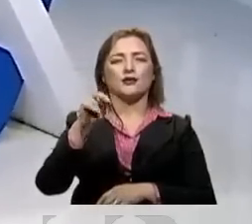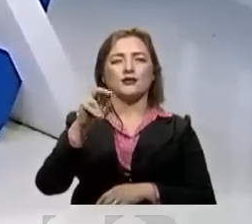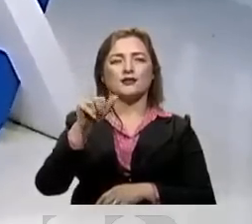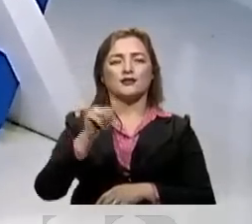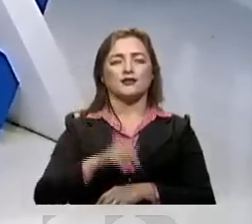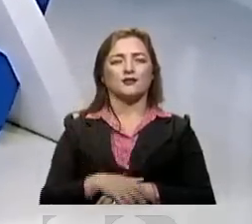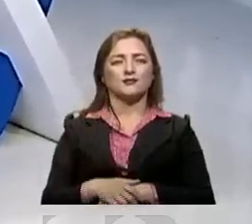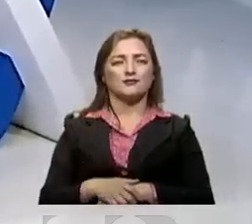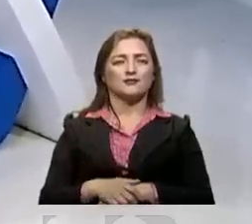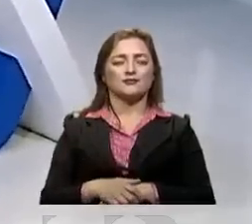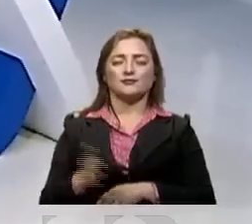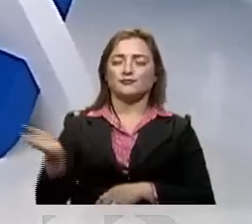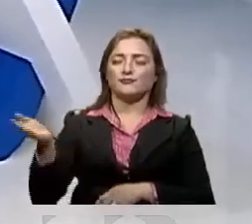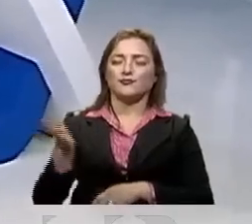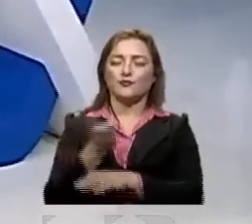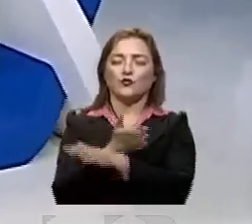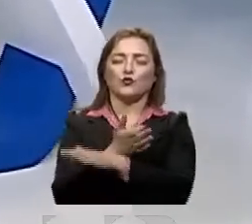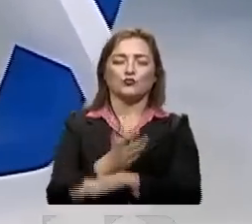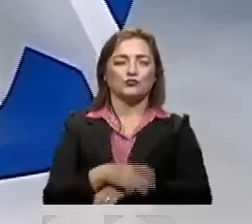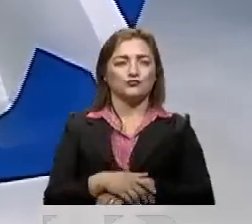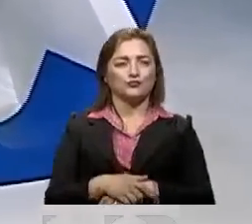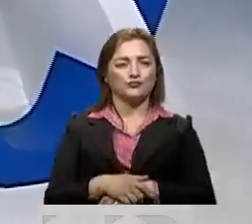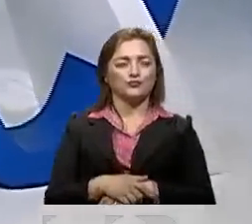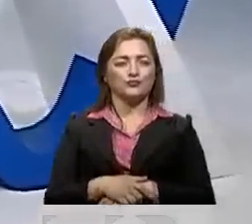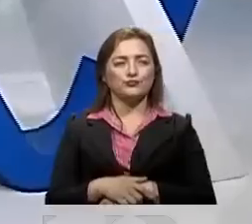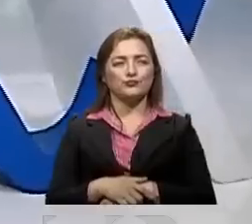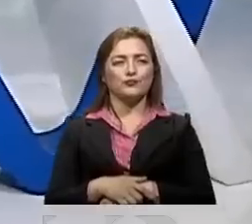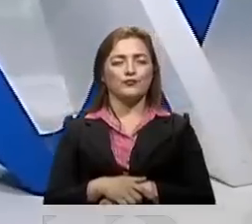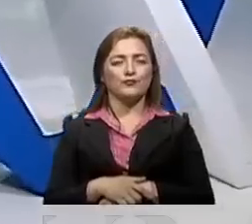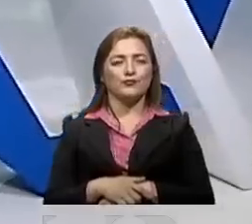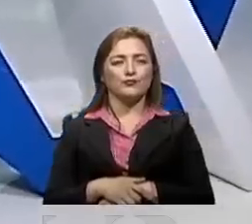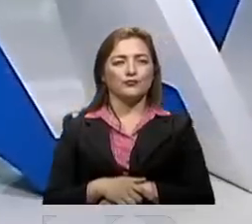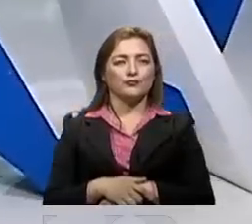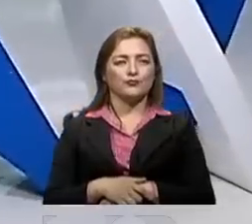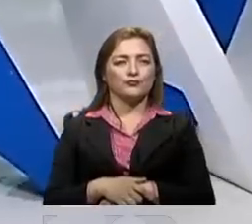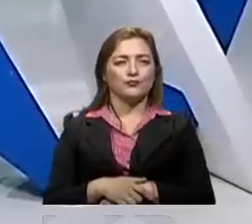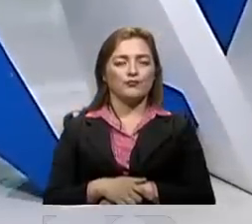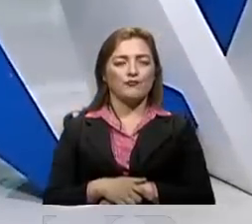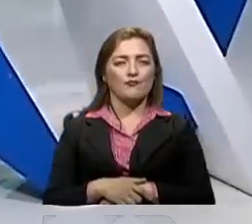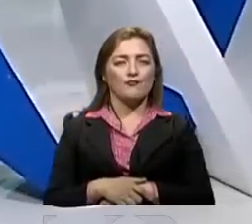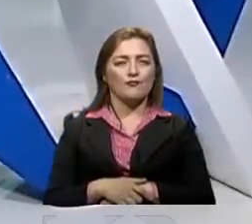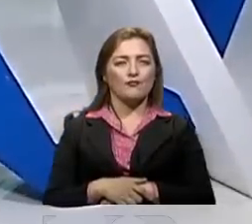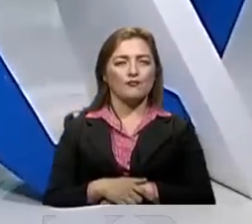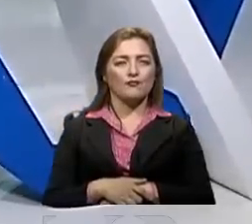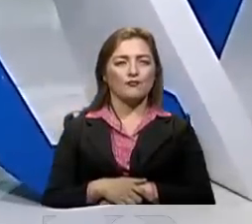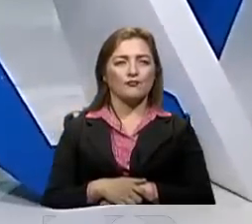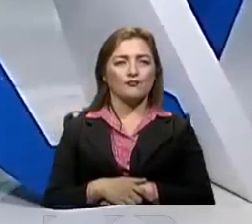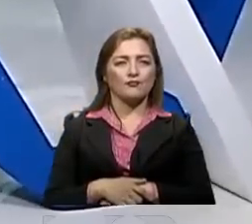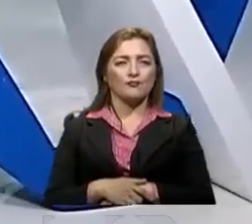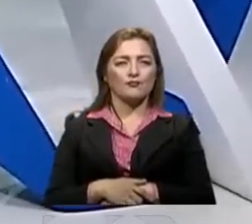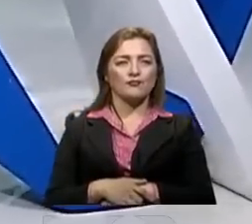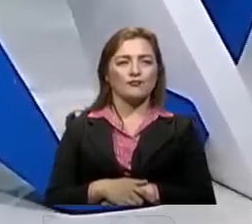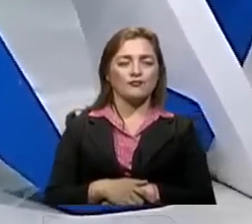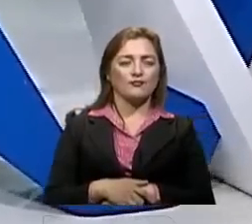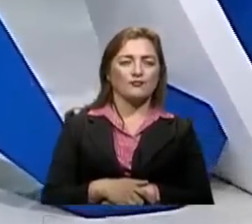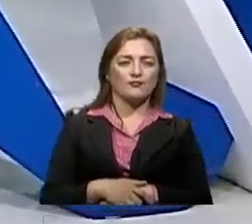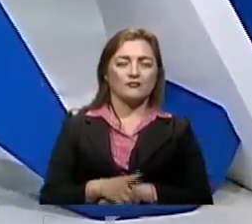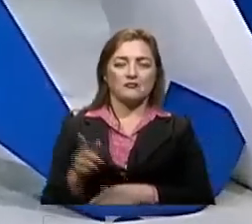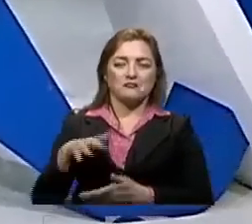Albertito, ¿le toca a usted? A mí me toca. Pero por favor. ¿Por qué? Digo, no sé, parece que has